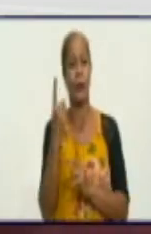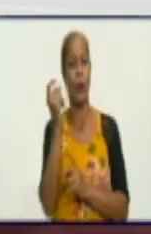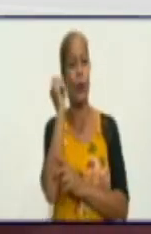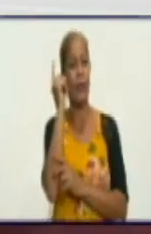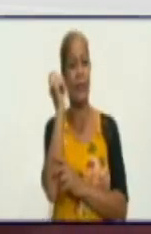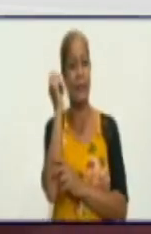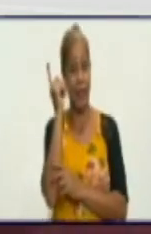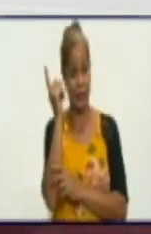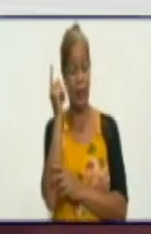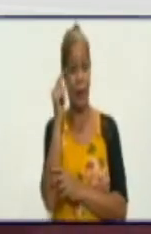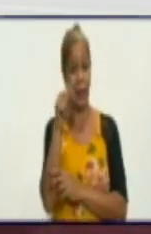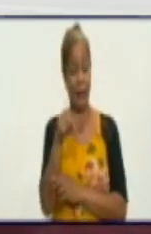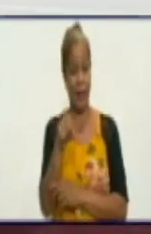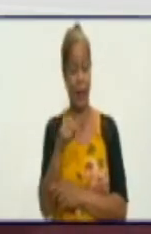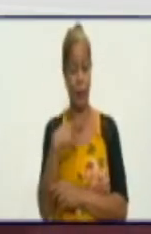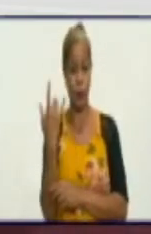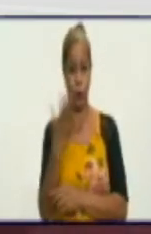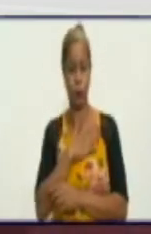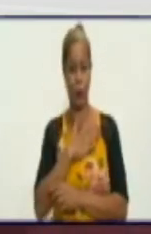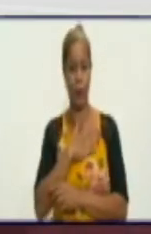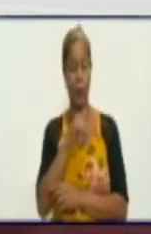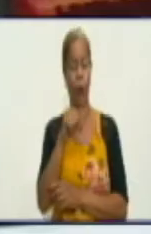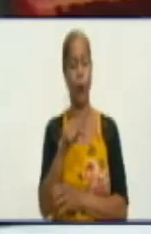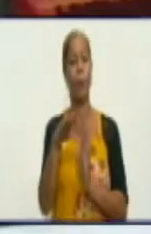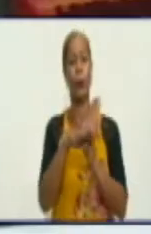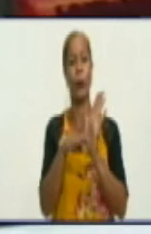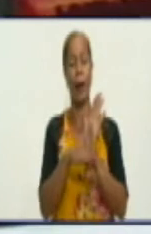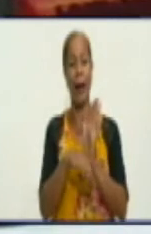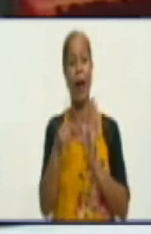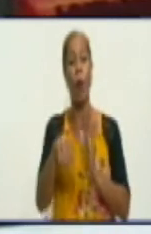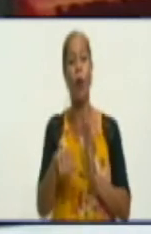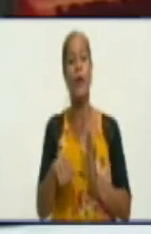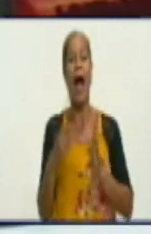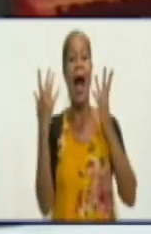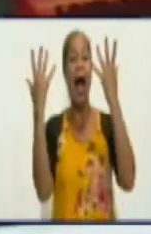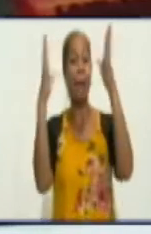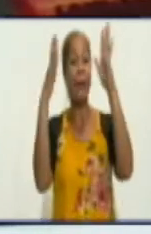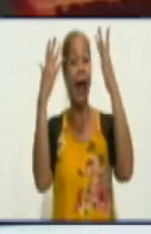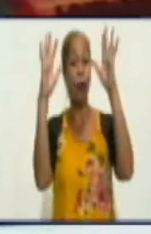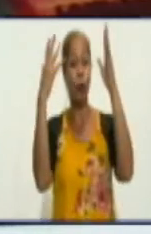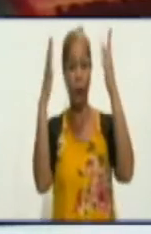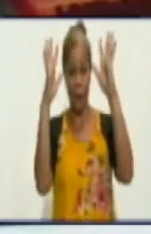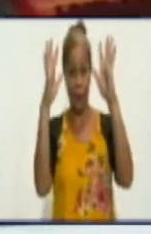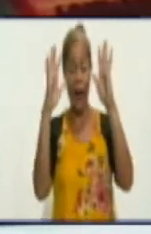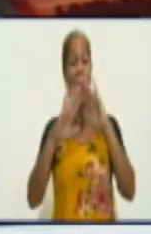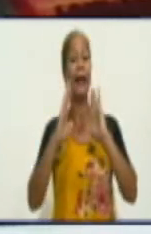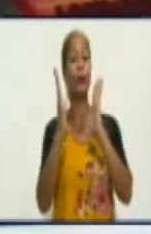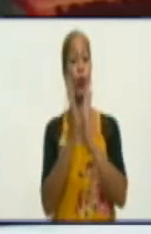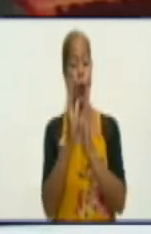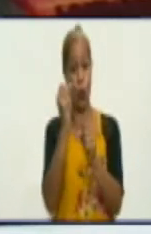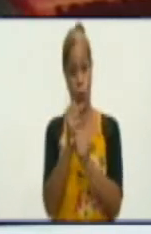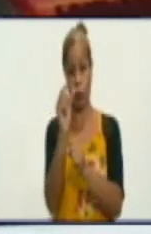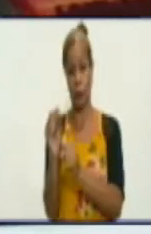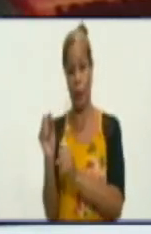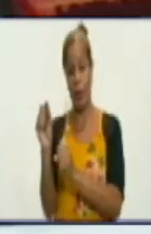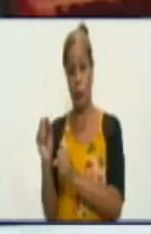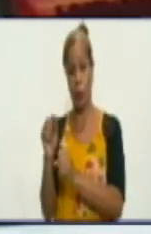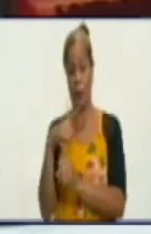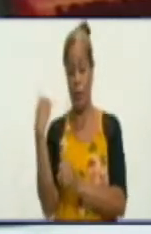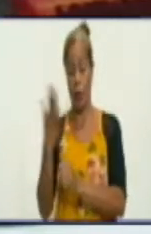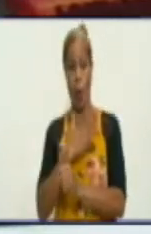ustedes se sumaran como el resto del colectivo, y es aplaudir a todos los trabajadores de nuestra provincia que